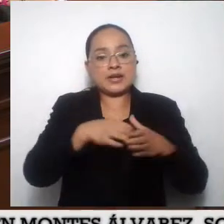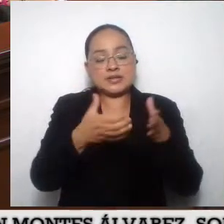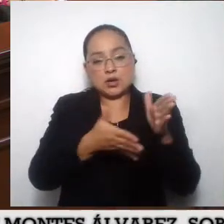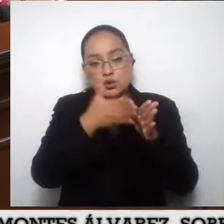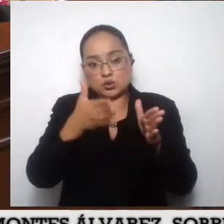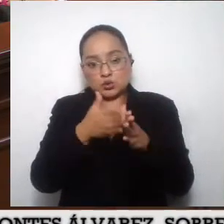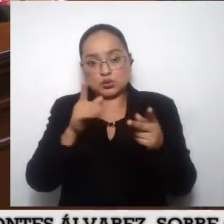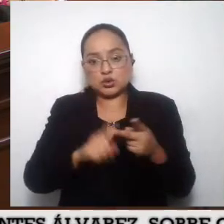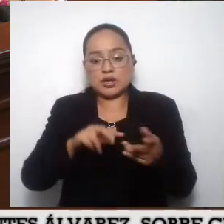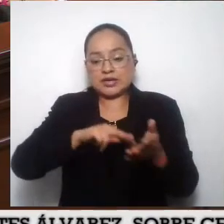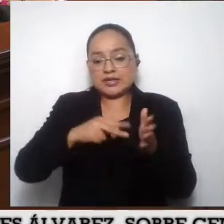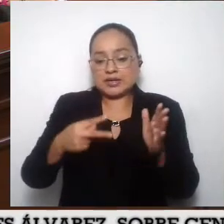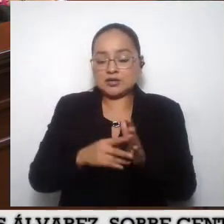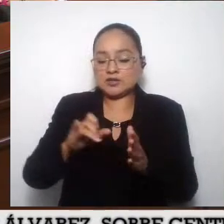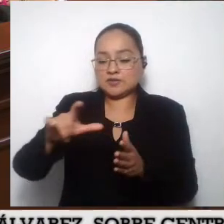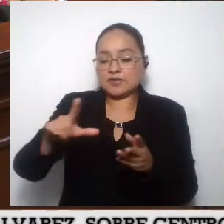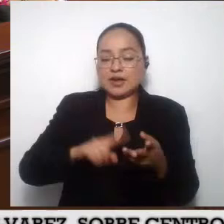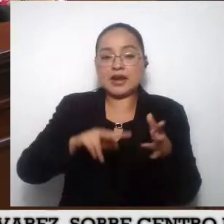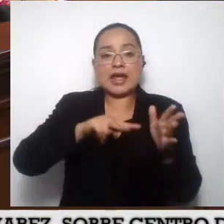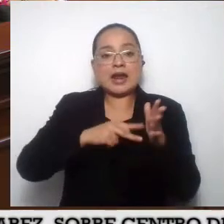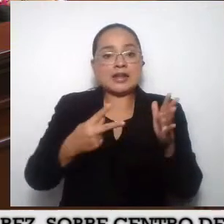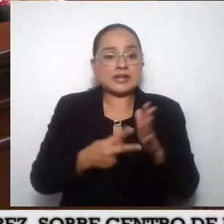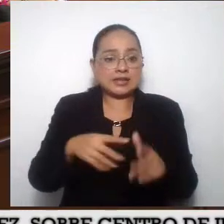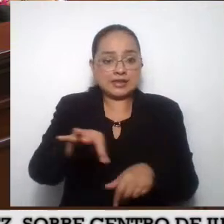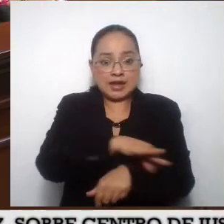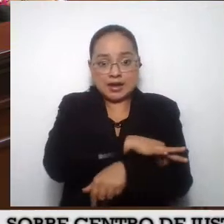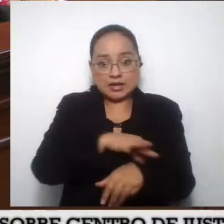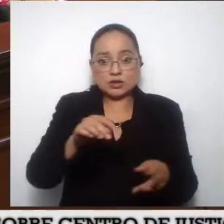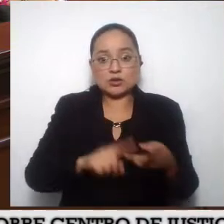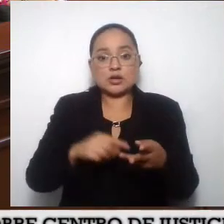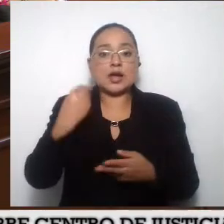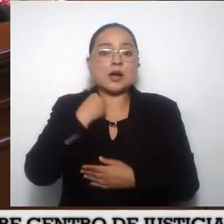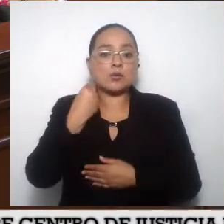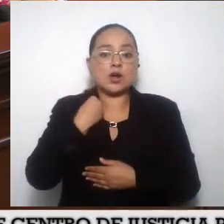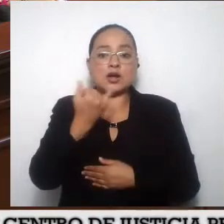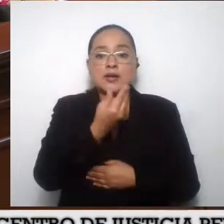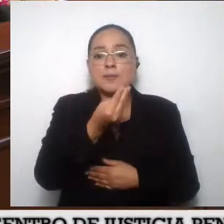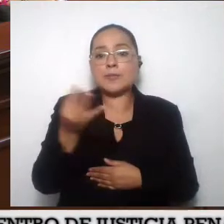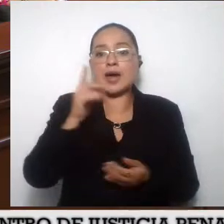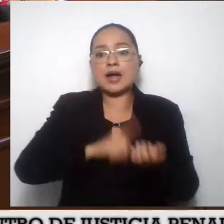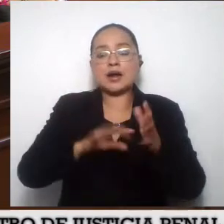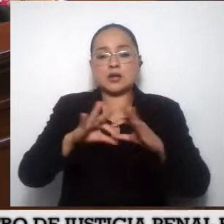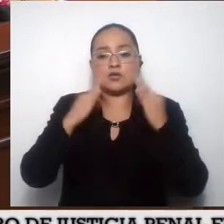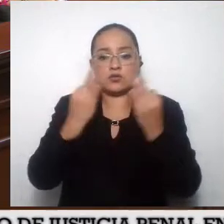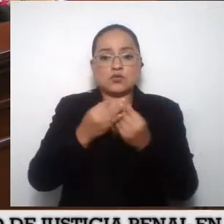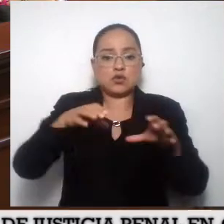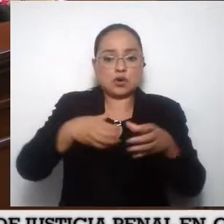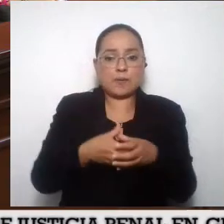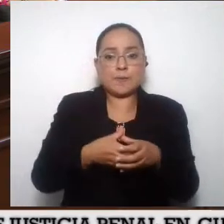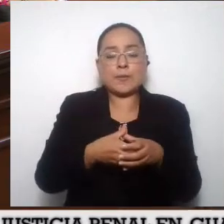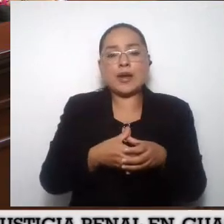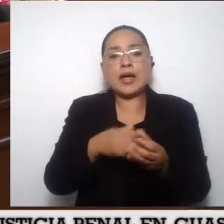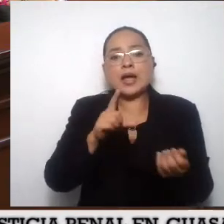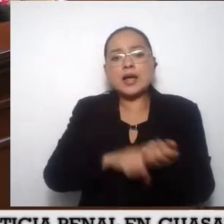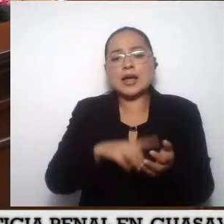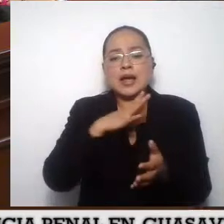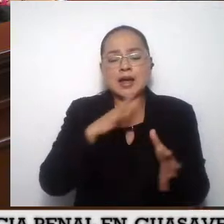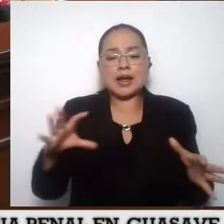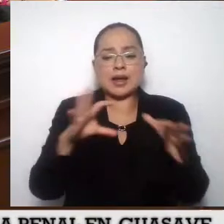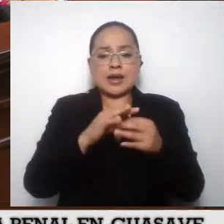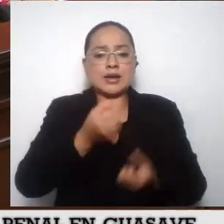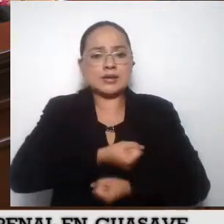ingenieros civiles, arquitectos, abogados y de otros organismos ciudadanos, mismos que manifiestan